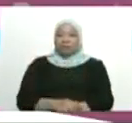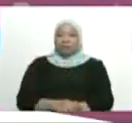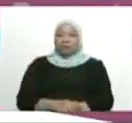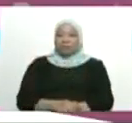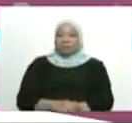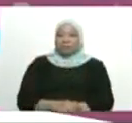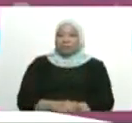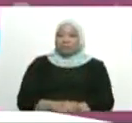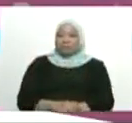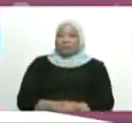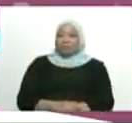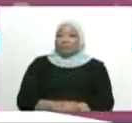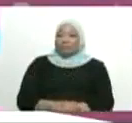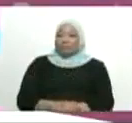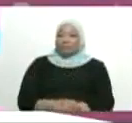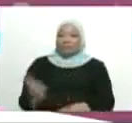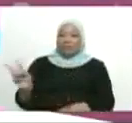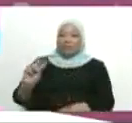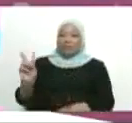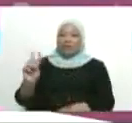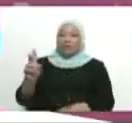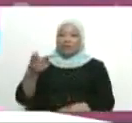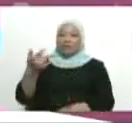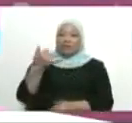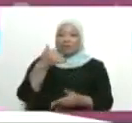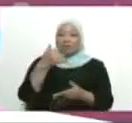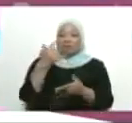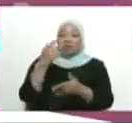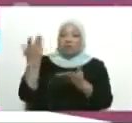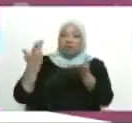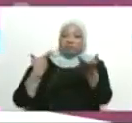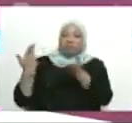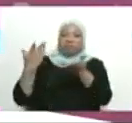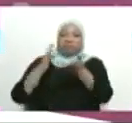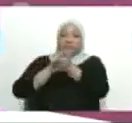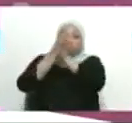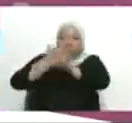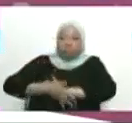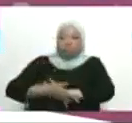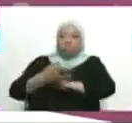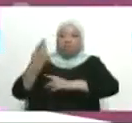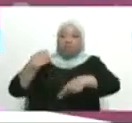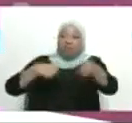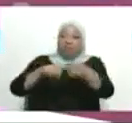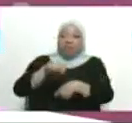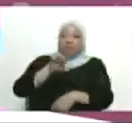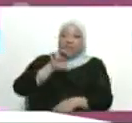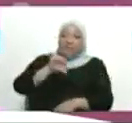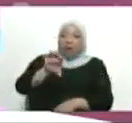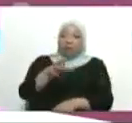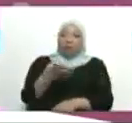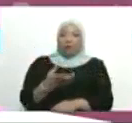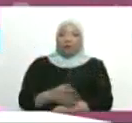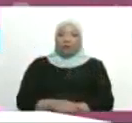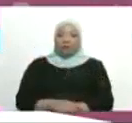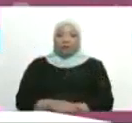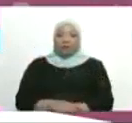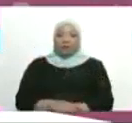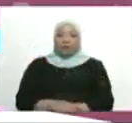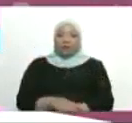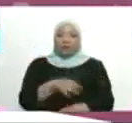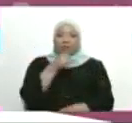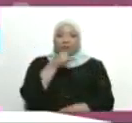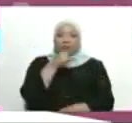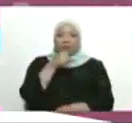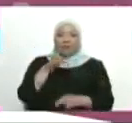Pidiendo sanciones contra Venezuela desde Miami. Bandido, ladrón, vendepatria. Ahí está Guaidó.